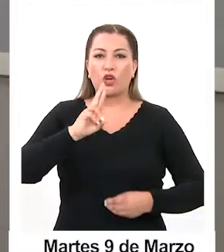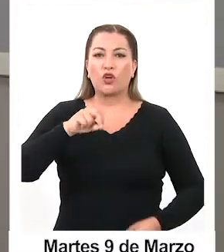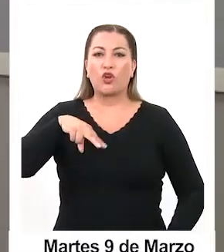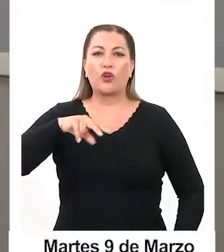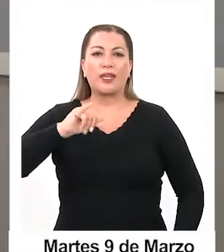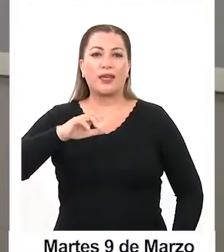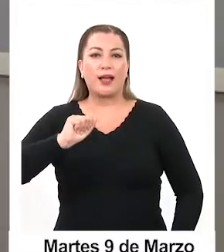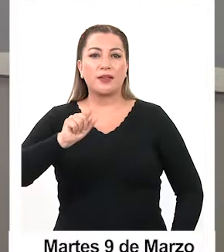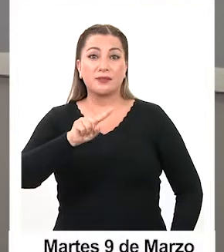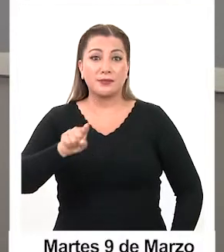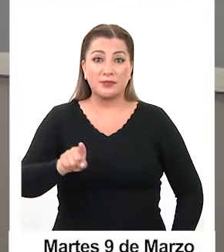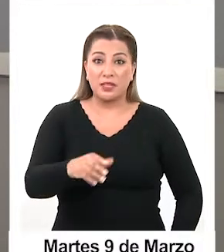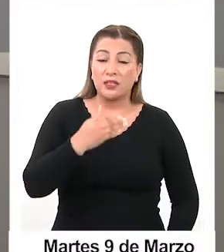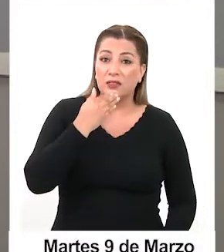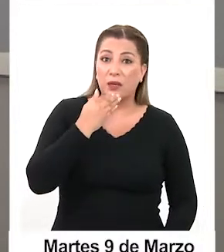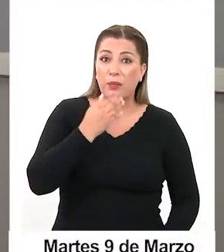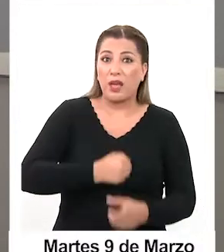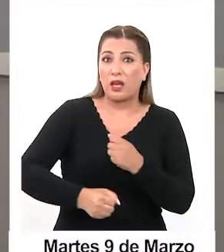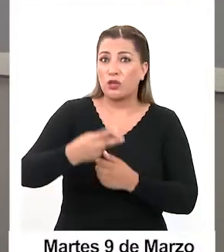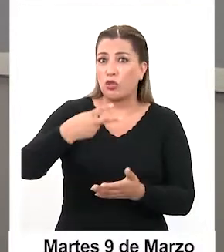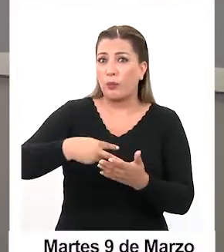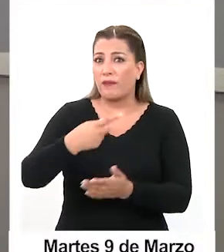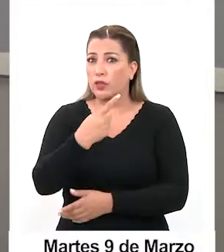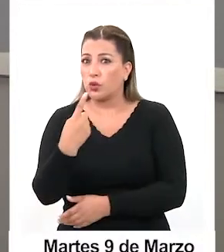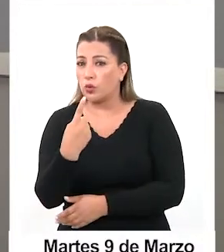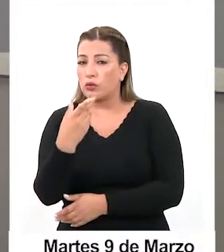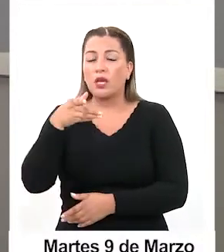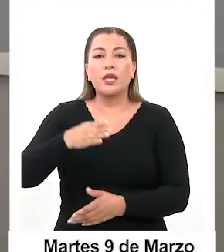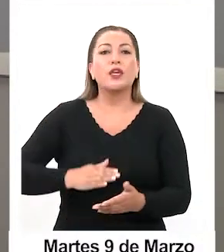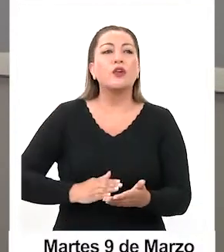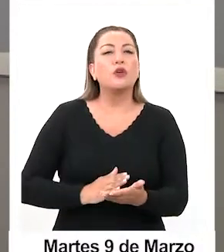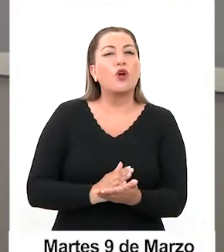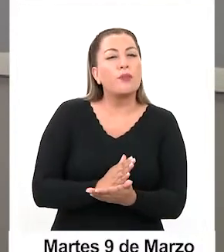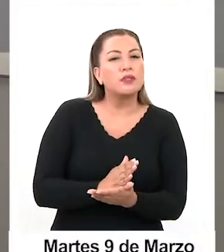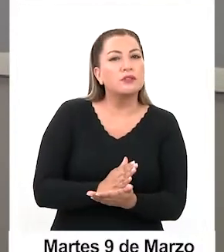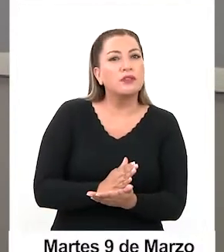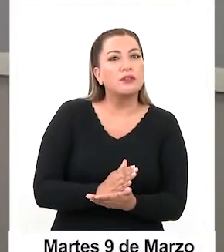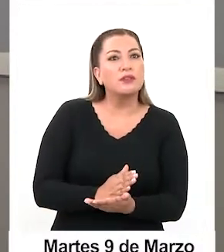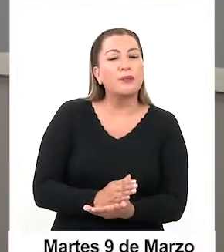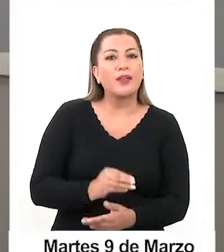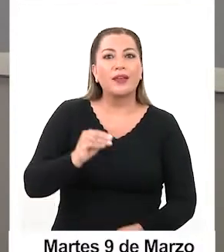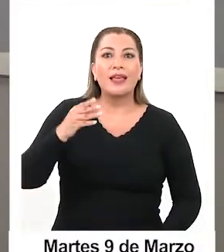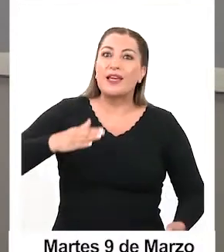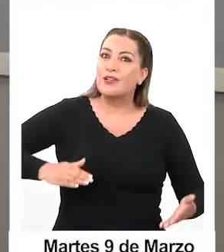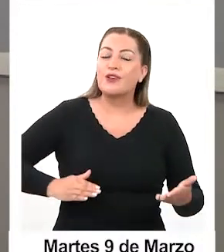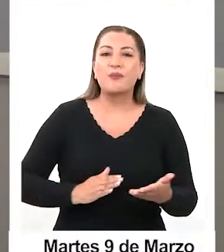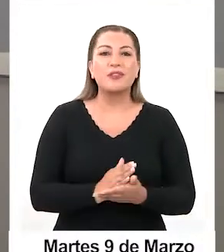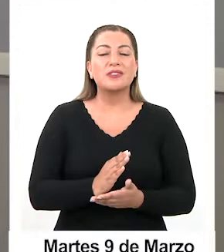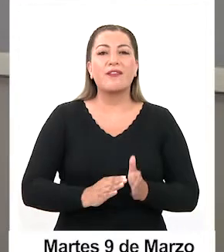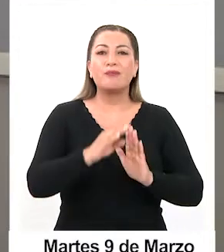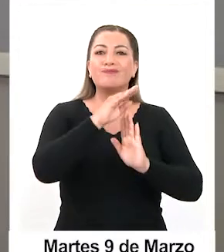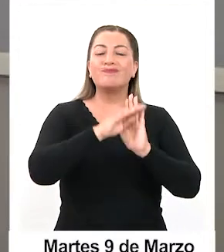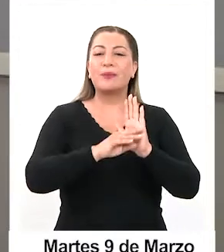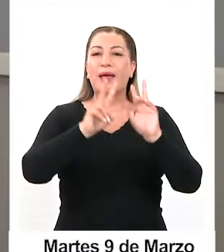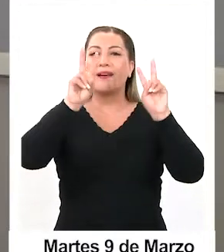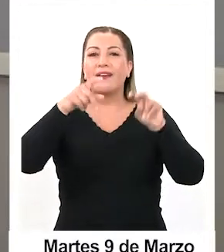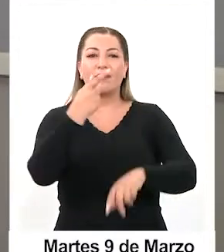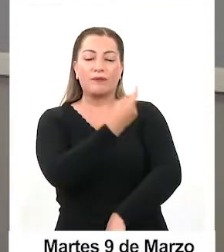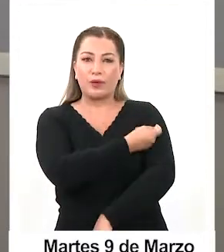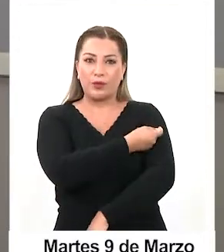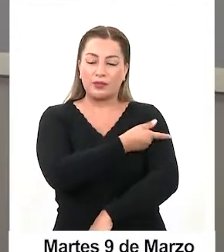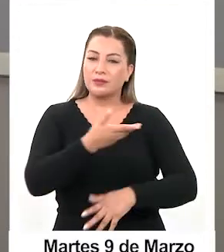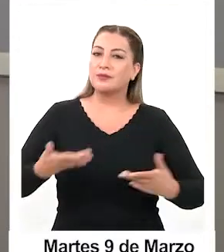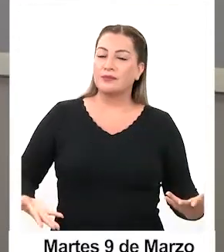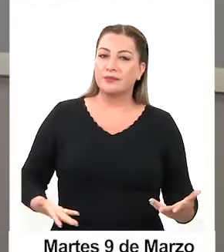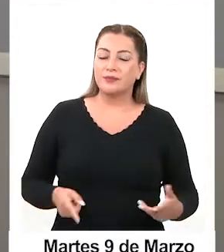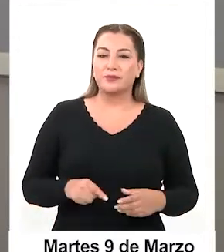crónicas. Pero también en ese 2021, inicio del 2021, viene la gran noticia de que ya partimos con el programa de vacunación. Y sin duda